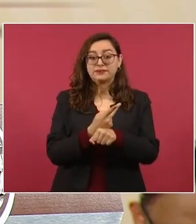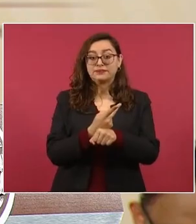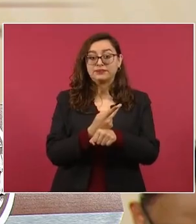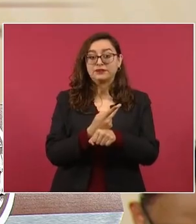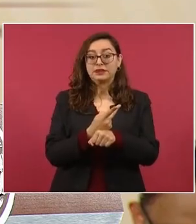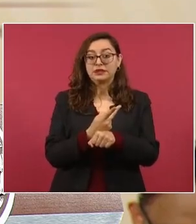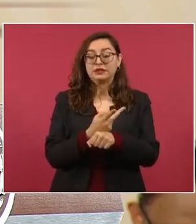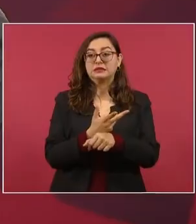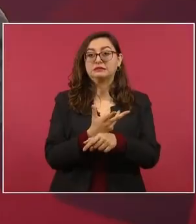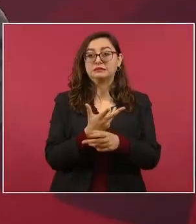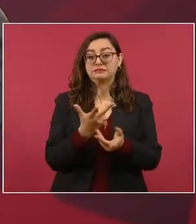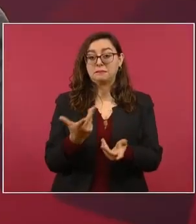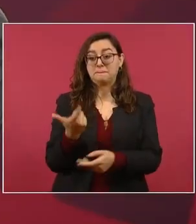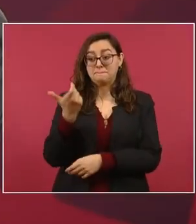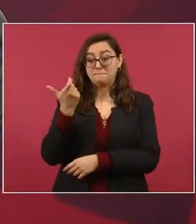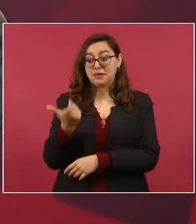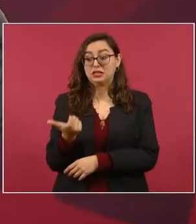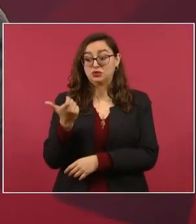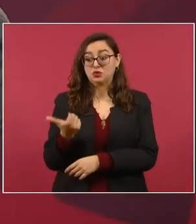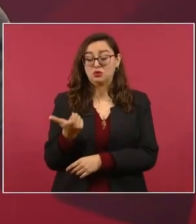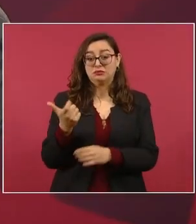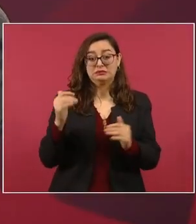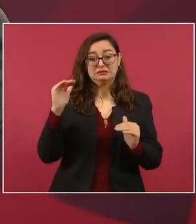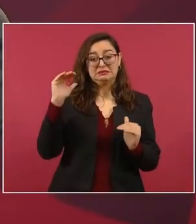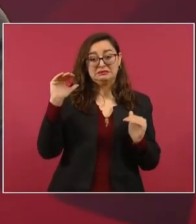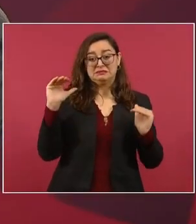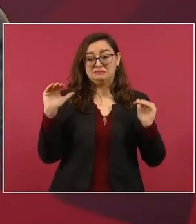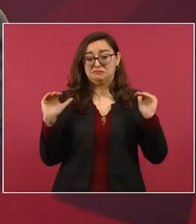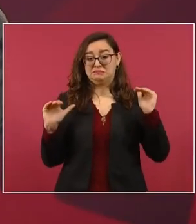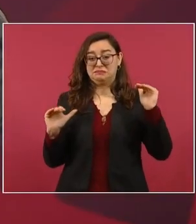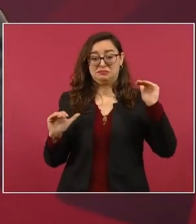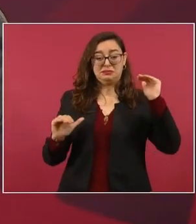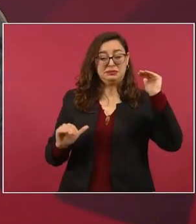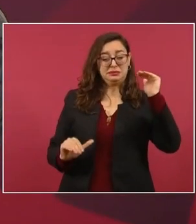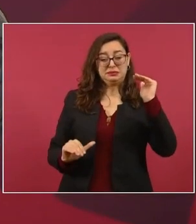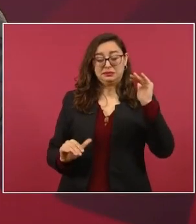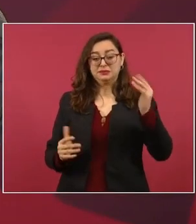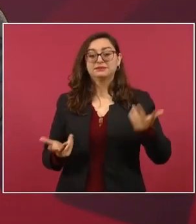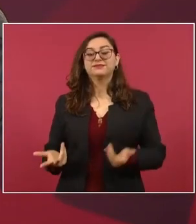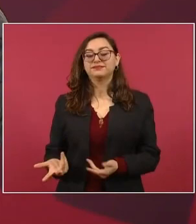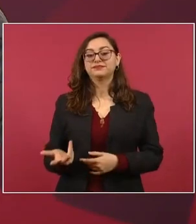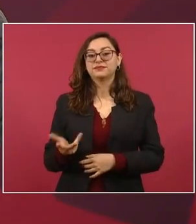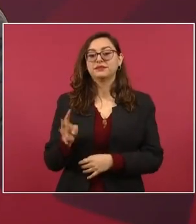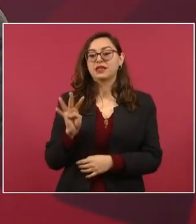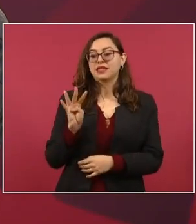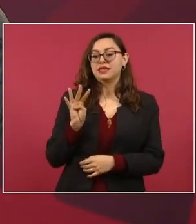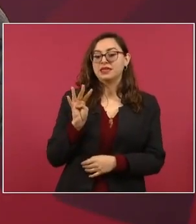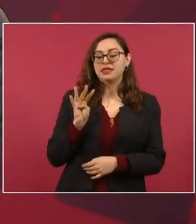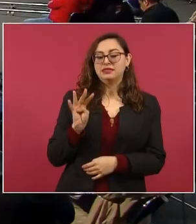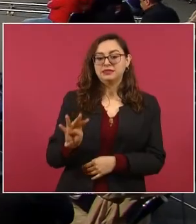casi a 19, no, subió de 19.1, ¿ah?